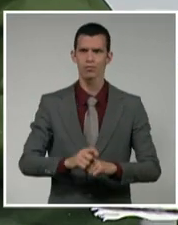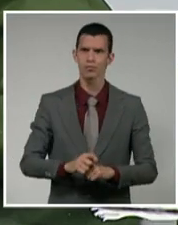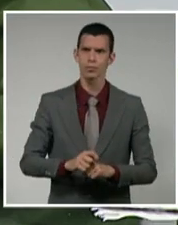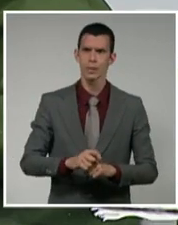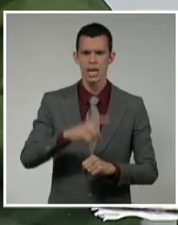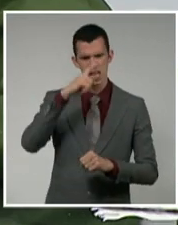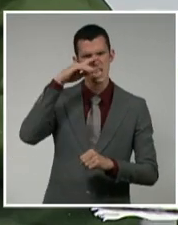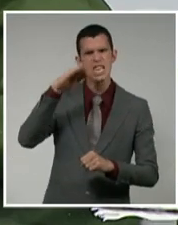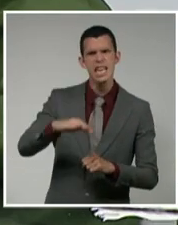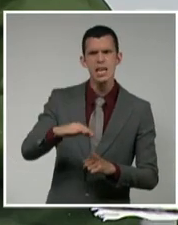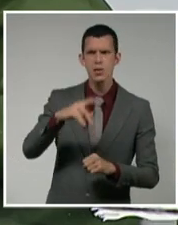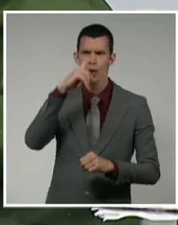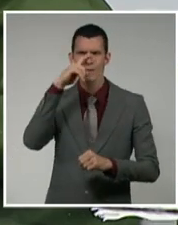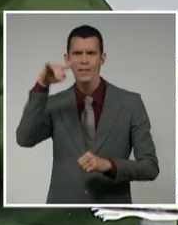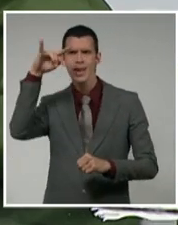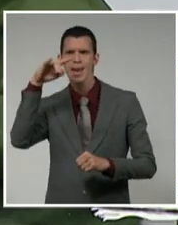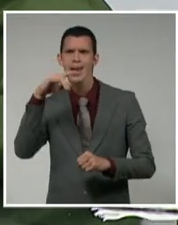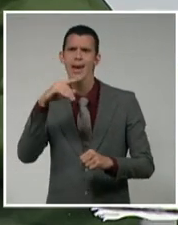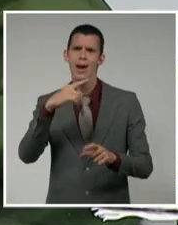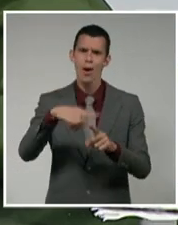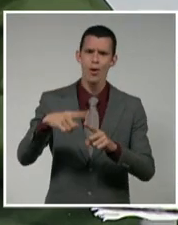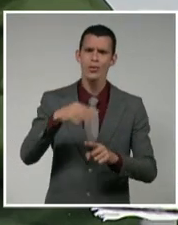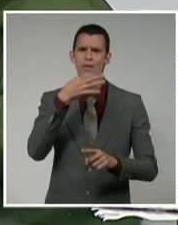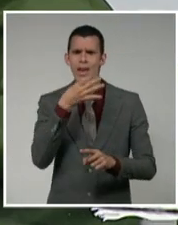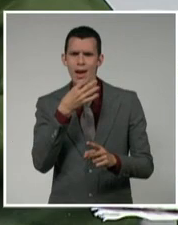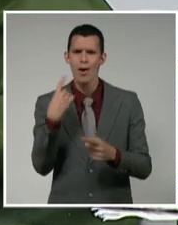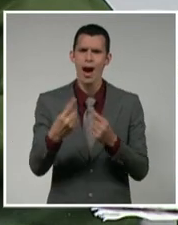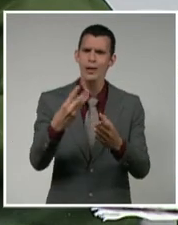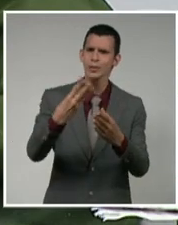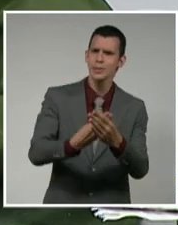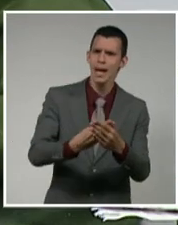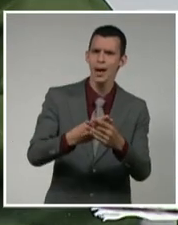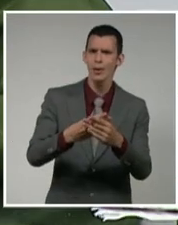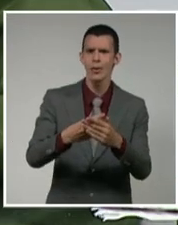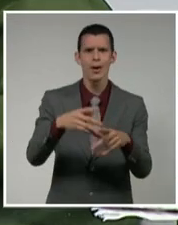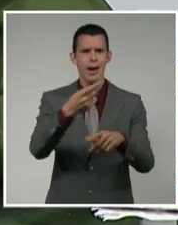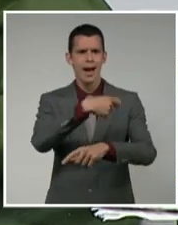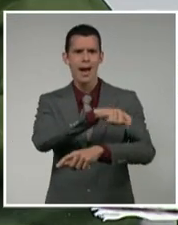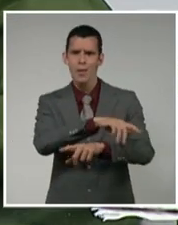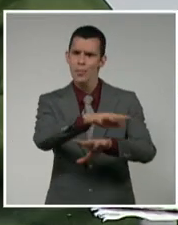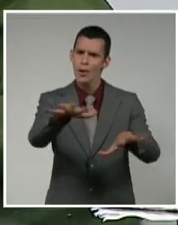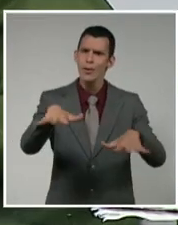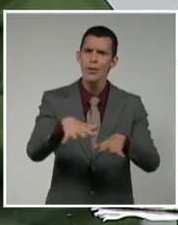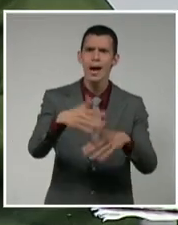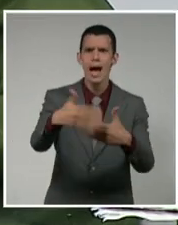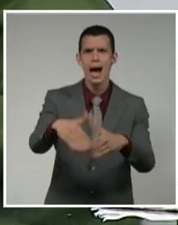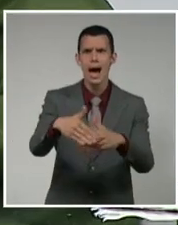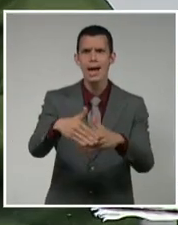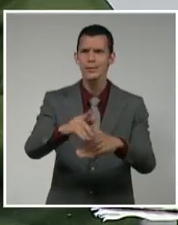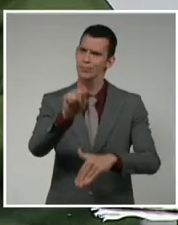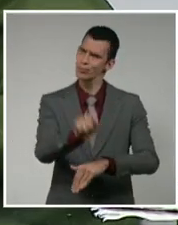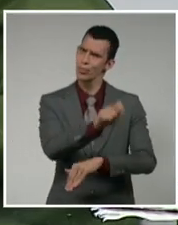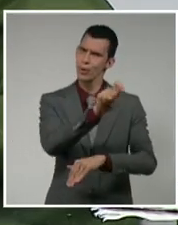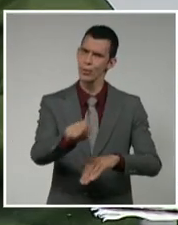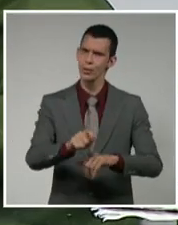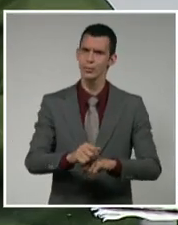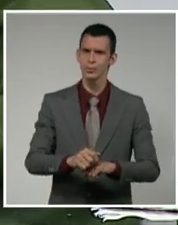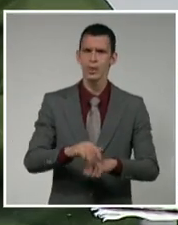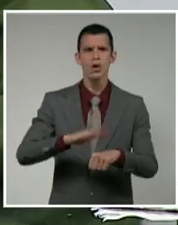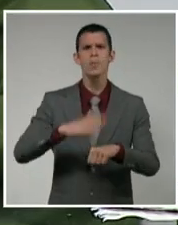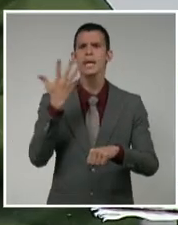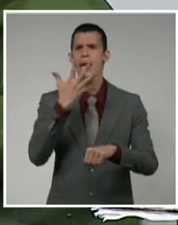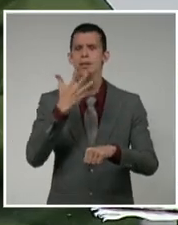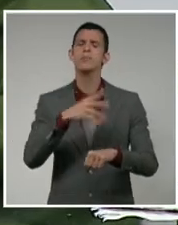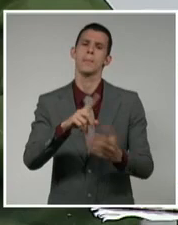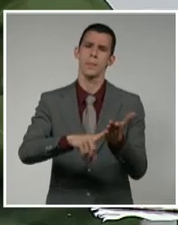encuentren en la vía pública, parques u otras áreas, y en este caso responderán los tutores. Mantener